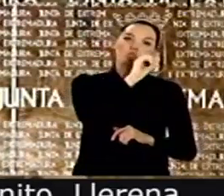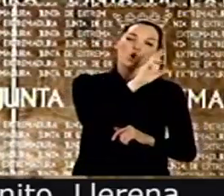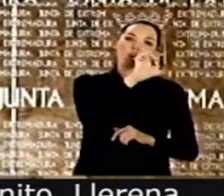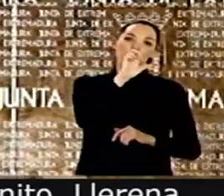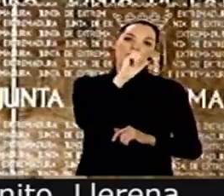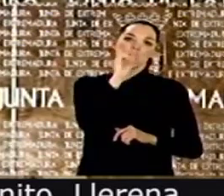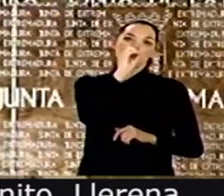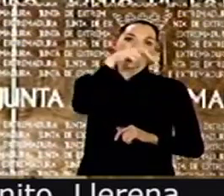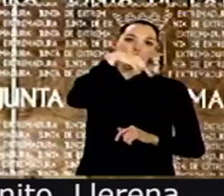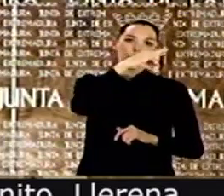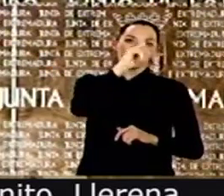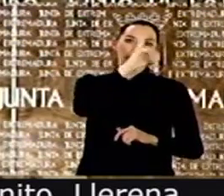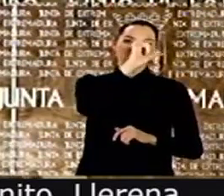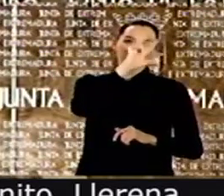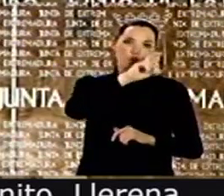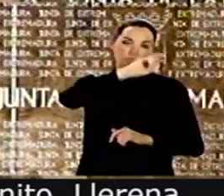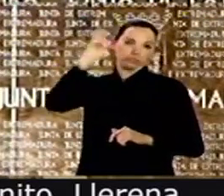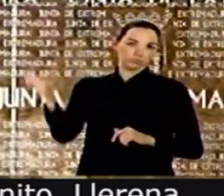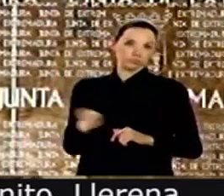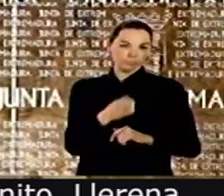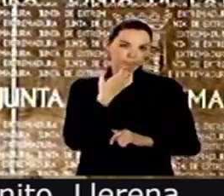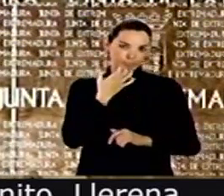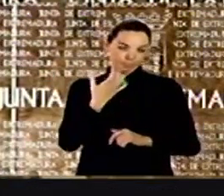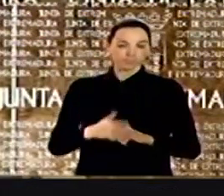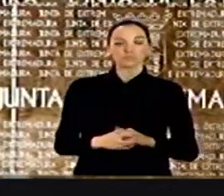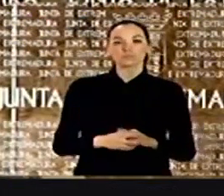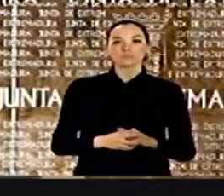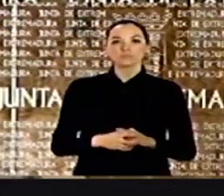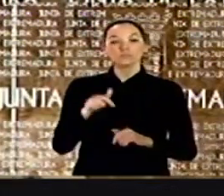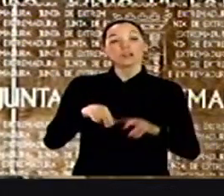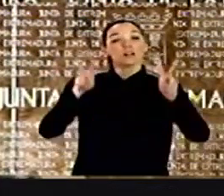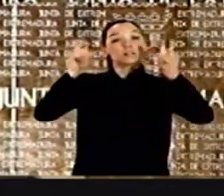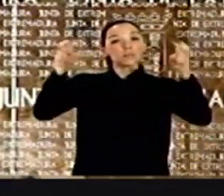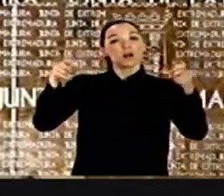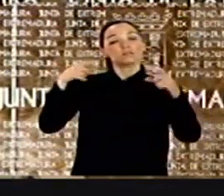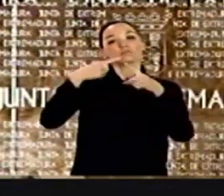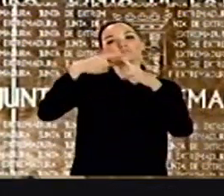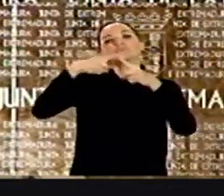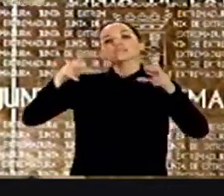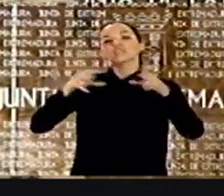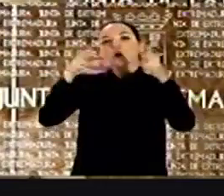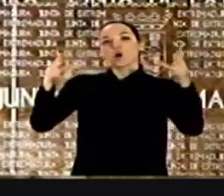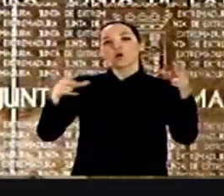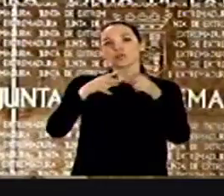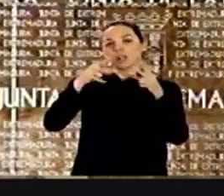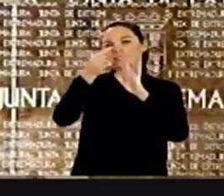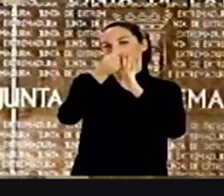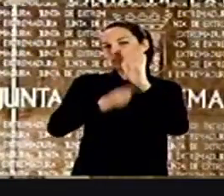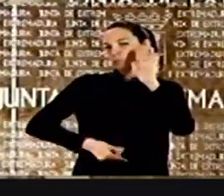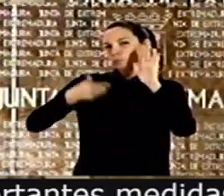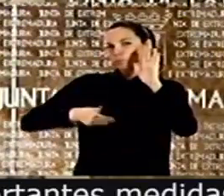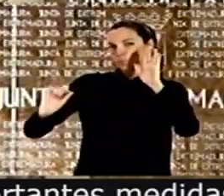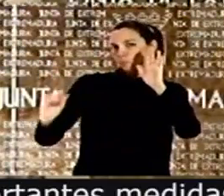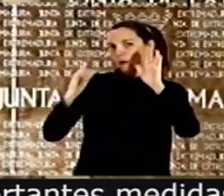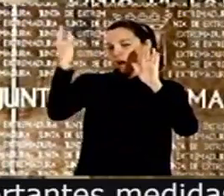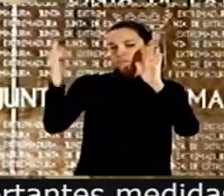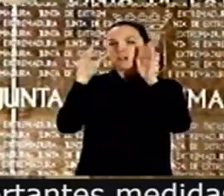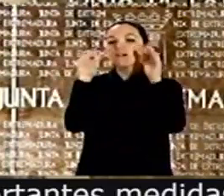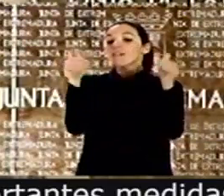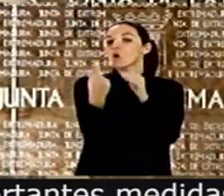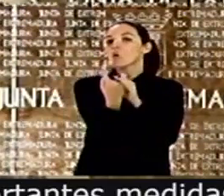En materia sanitaria y de política social traemos importantes medidas, fundamentalmente una de ellas, que es donde quiero poner el